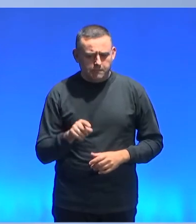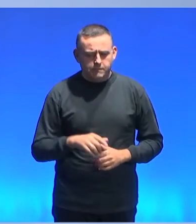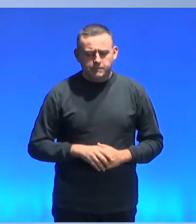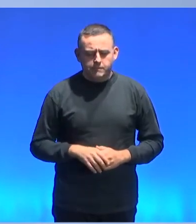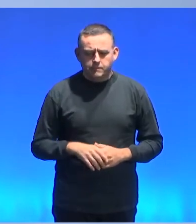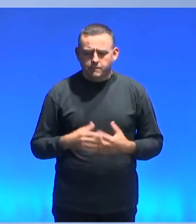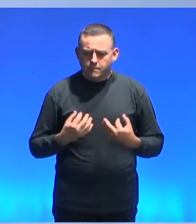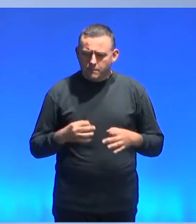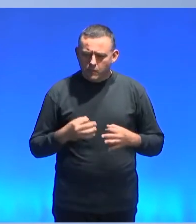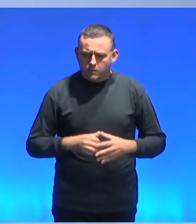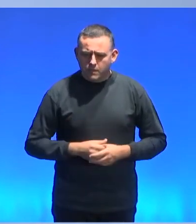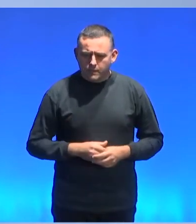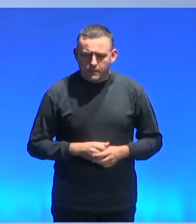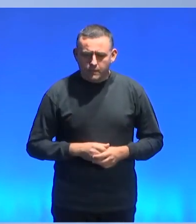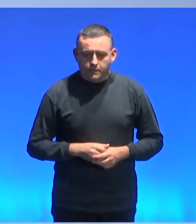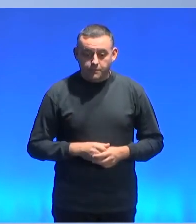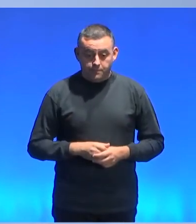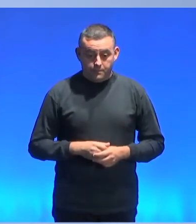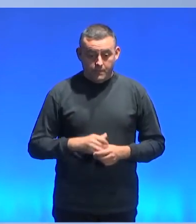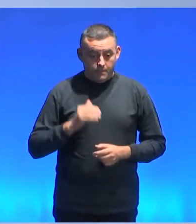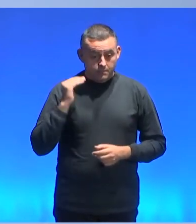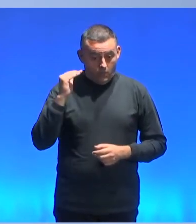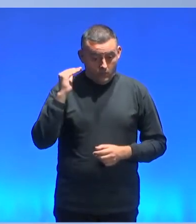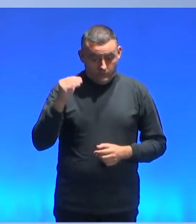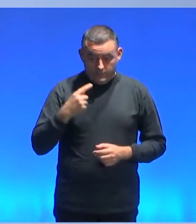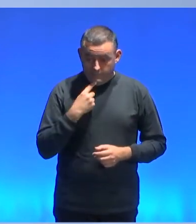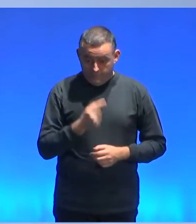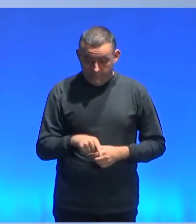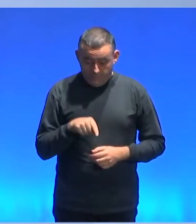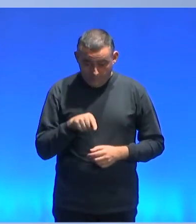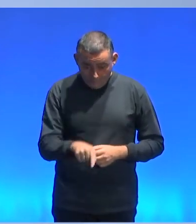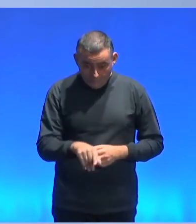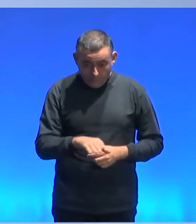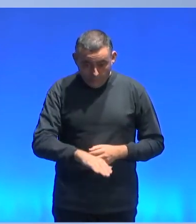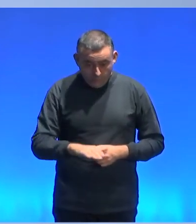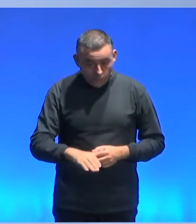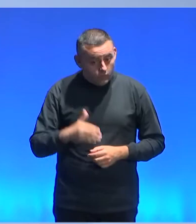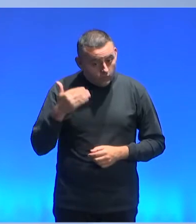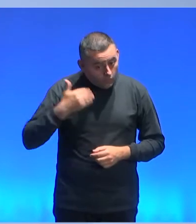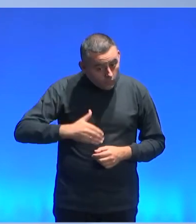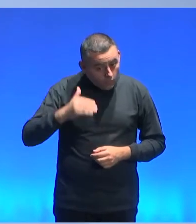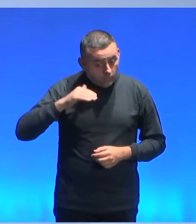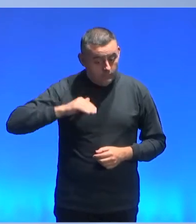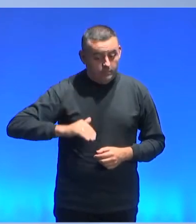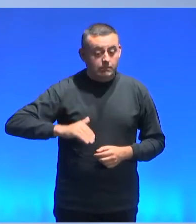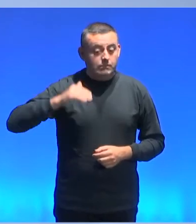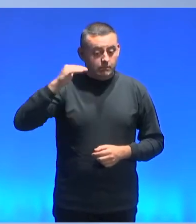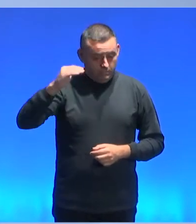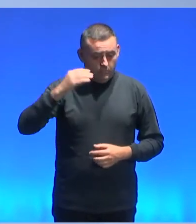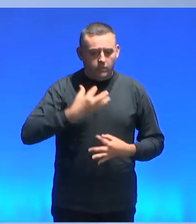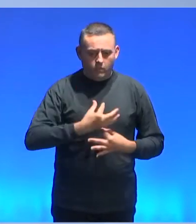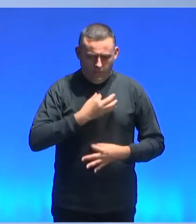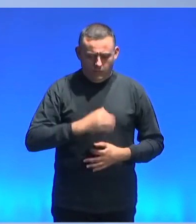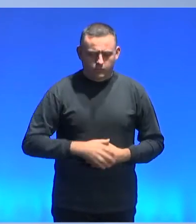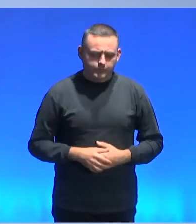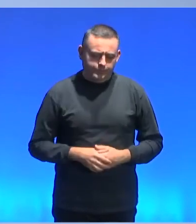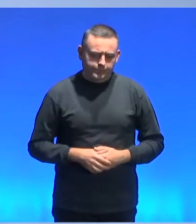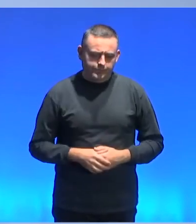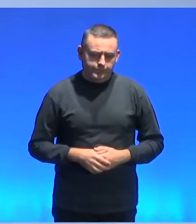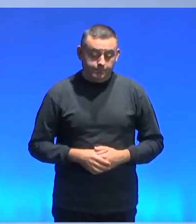diciendo vosotros sois los futuros ciudadanos. Hay un cambio profundo en estas